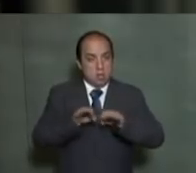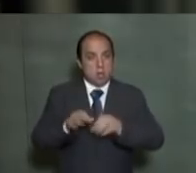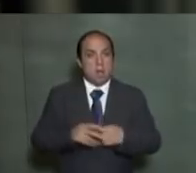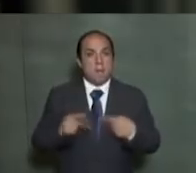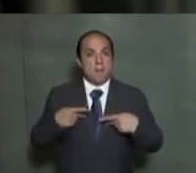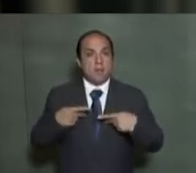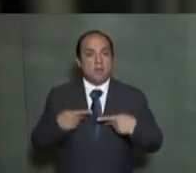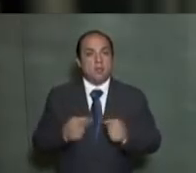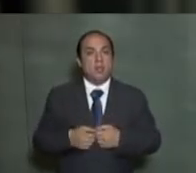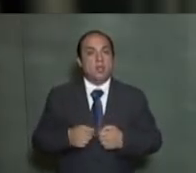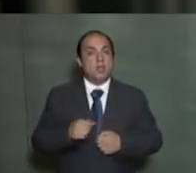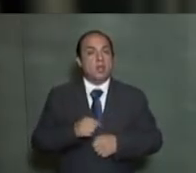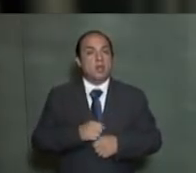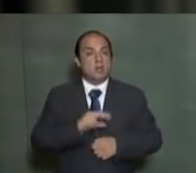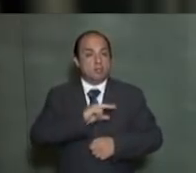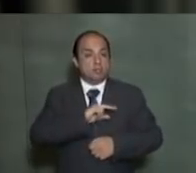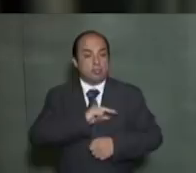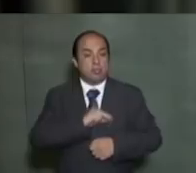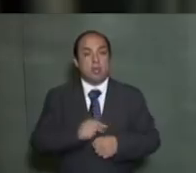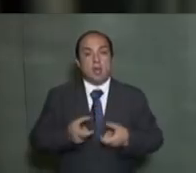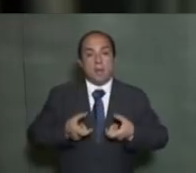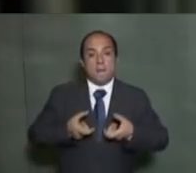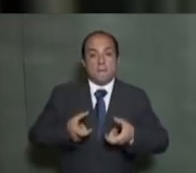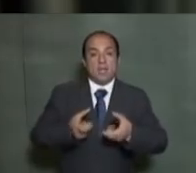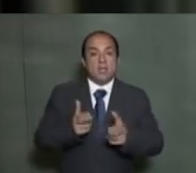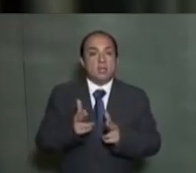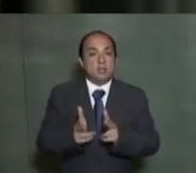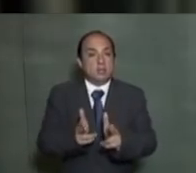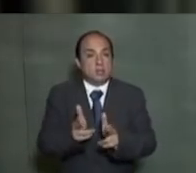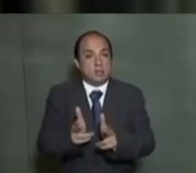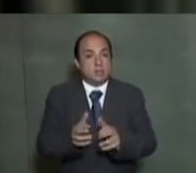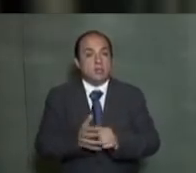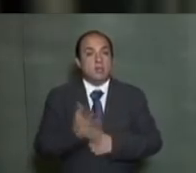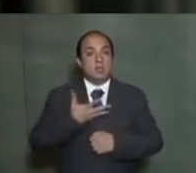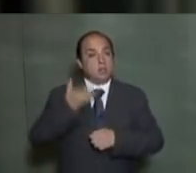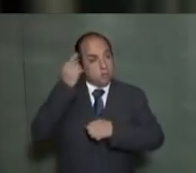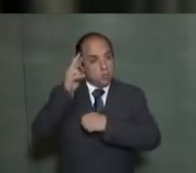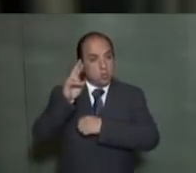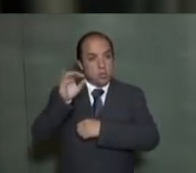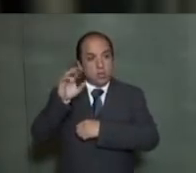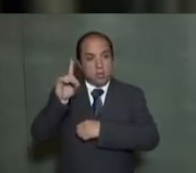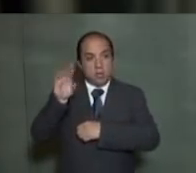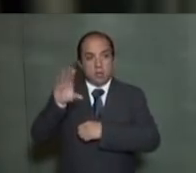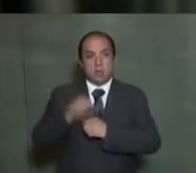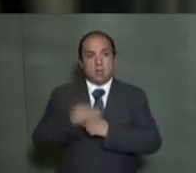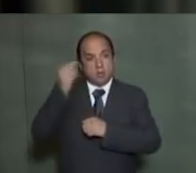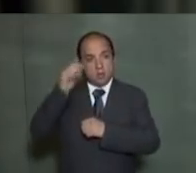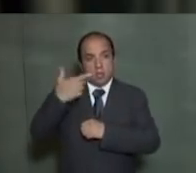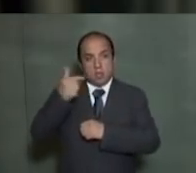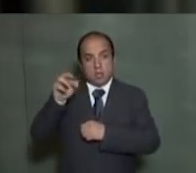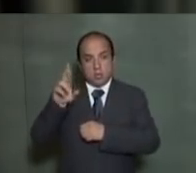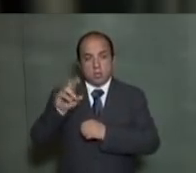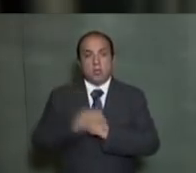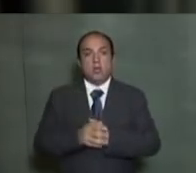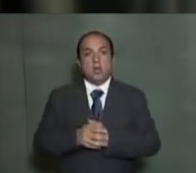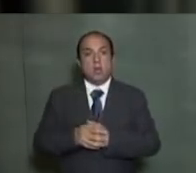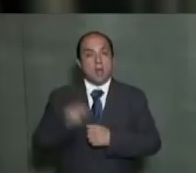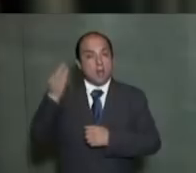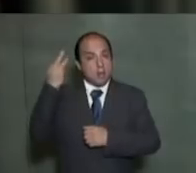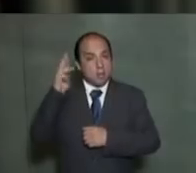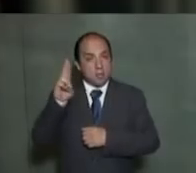y puentes, que estuvo conformado por el doctor Darío Rivera Vargas, el doctor Héctor Sánchez Sánchez, el maestro en